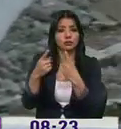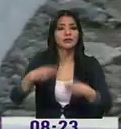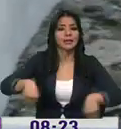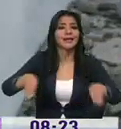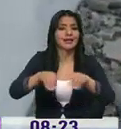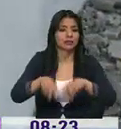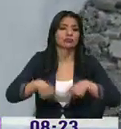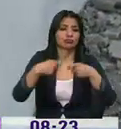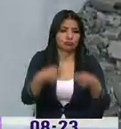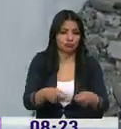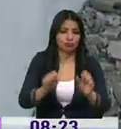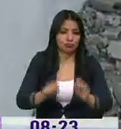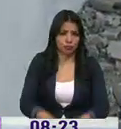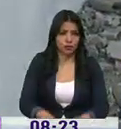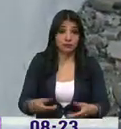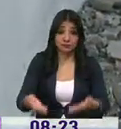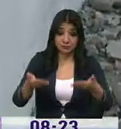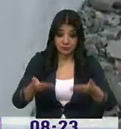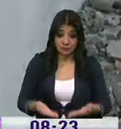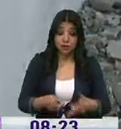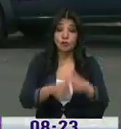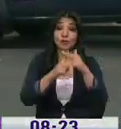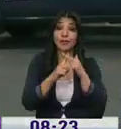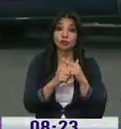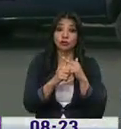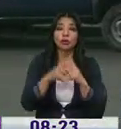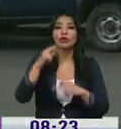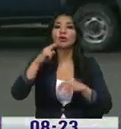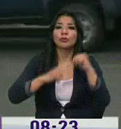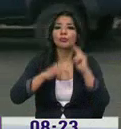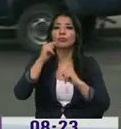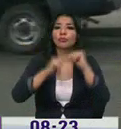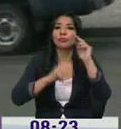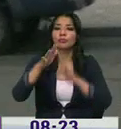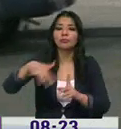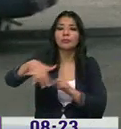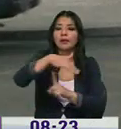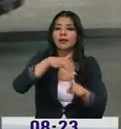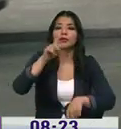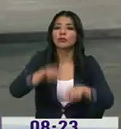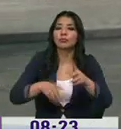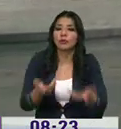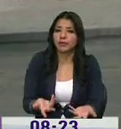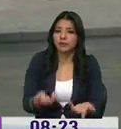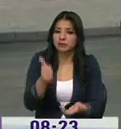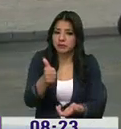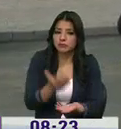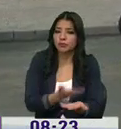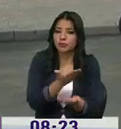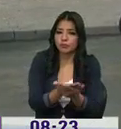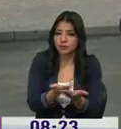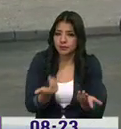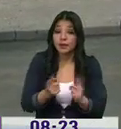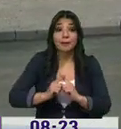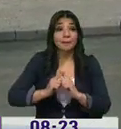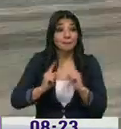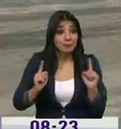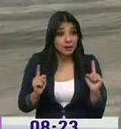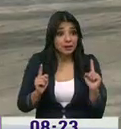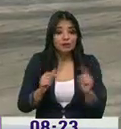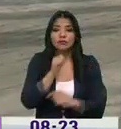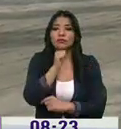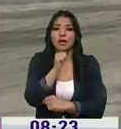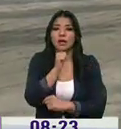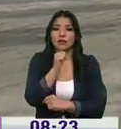done. Pues si se lo entrega en comodato, no se podría construir un parque como proponen sus moradores. No obstante, dice que aún no